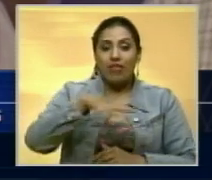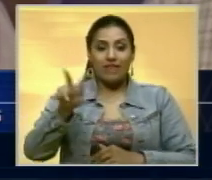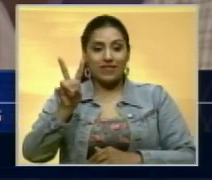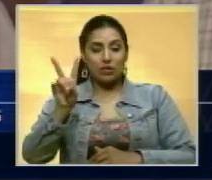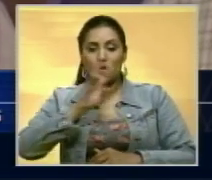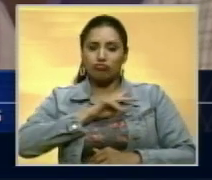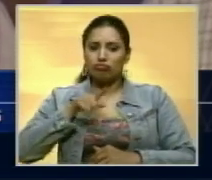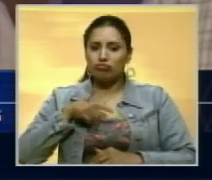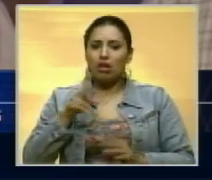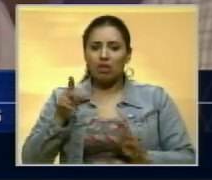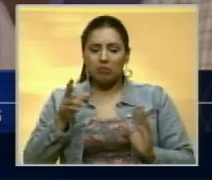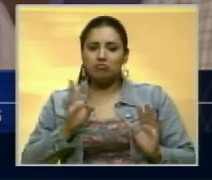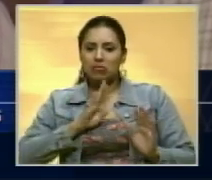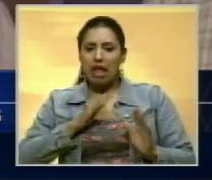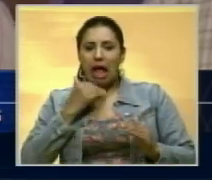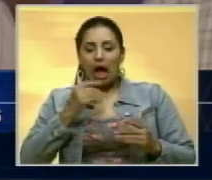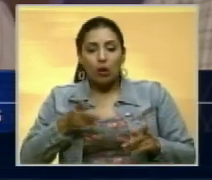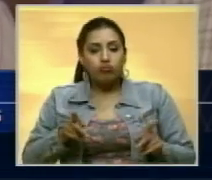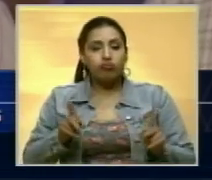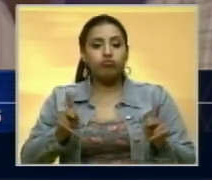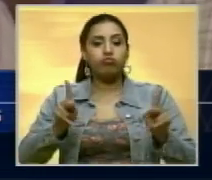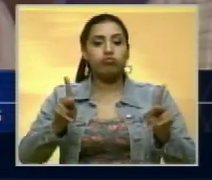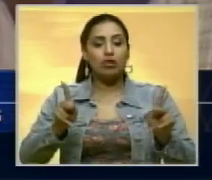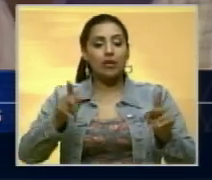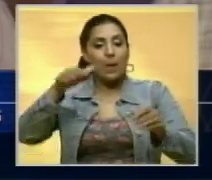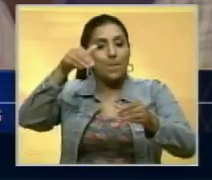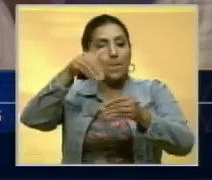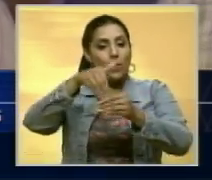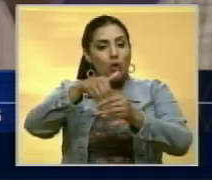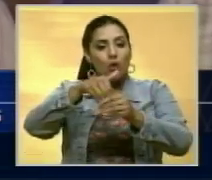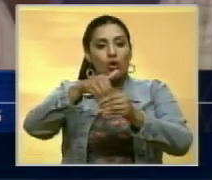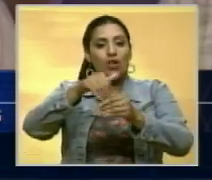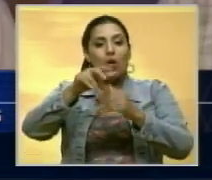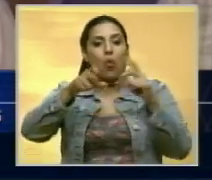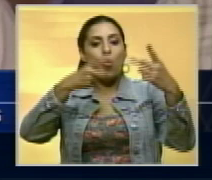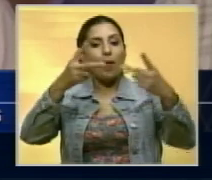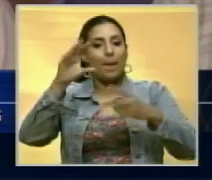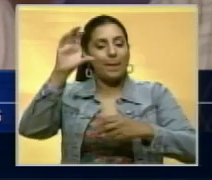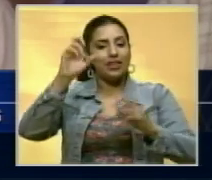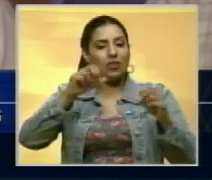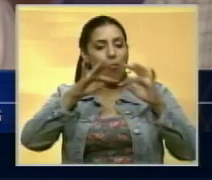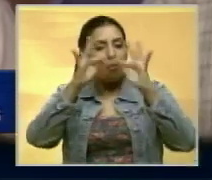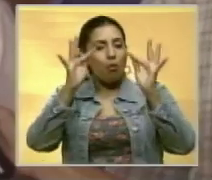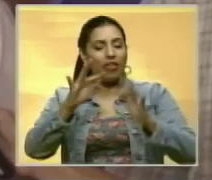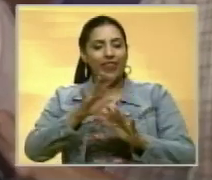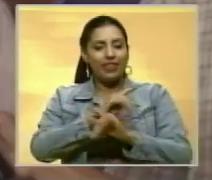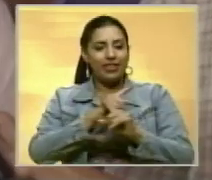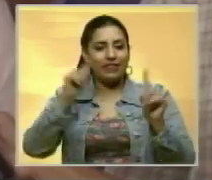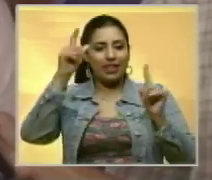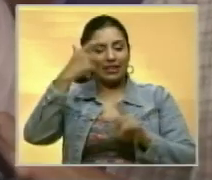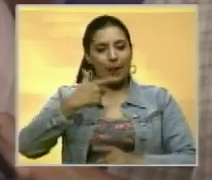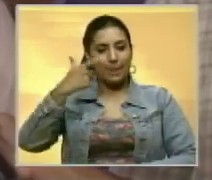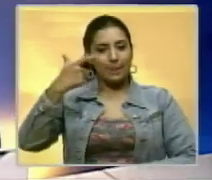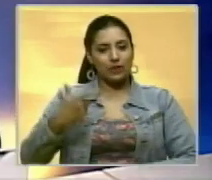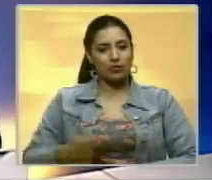Venezuela, vamos a tener la oportunidad de votar por un nuevo país, por un modelo diferente de